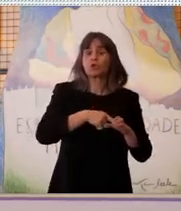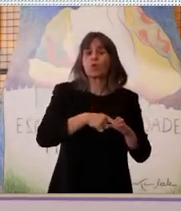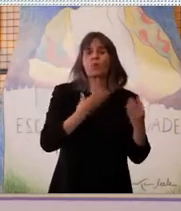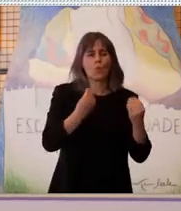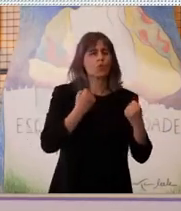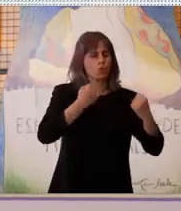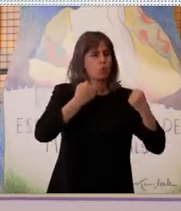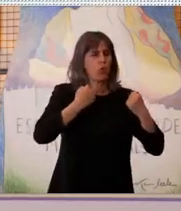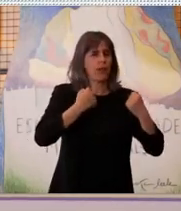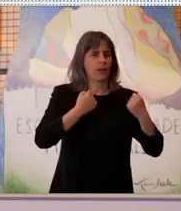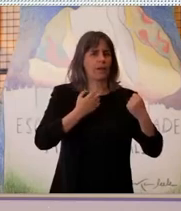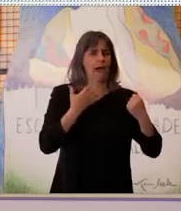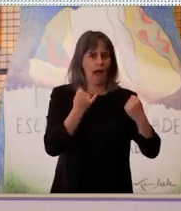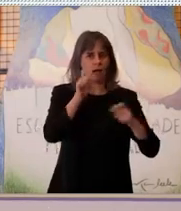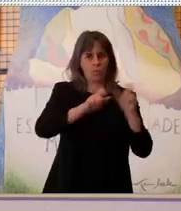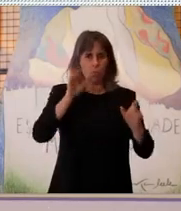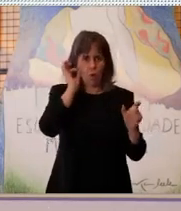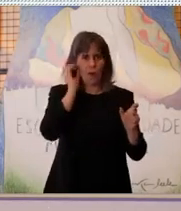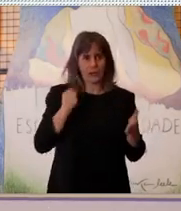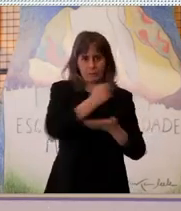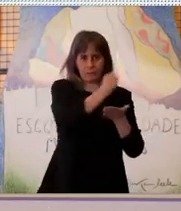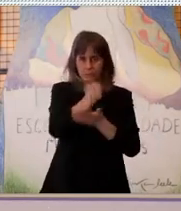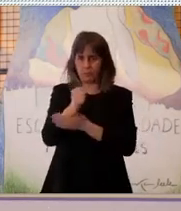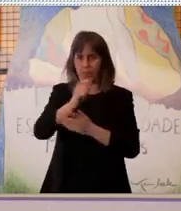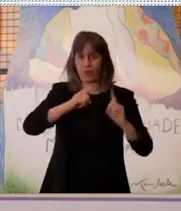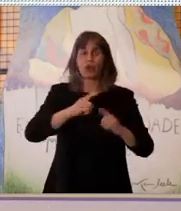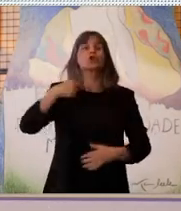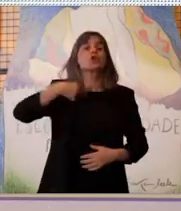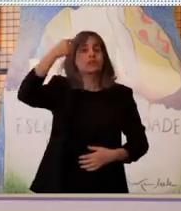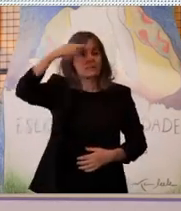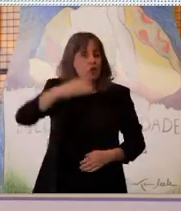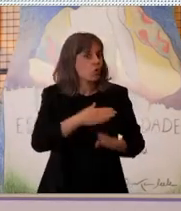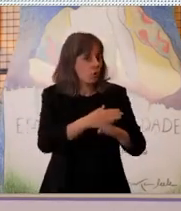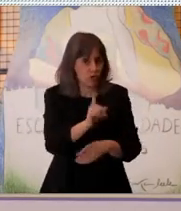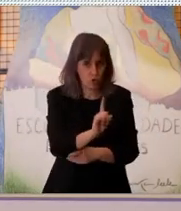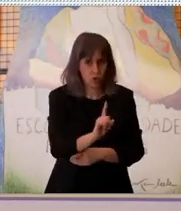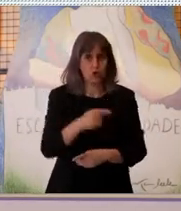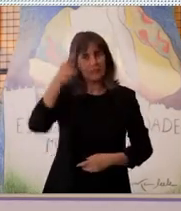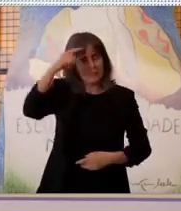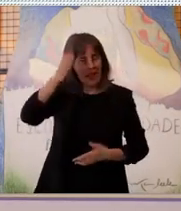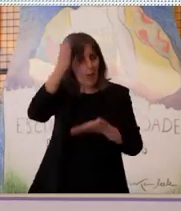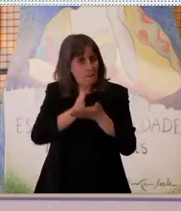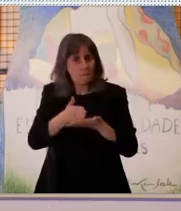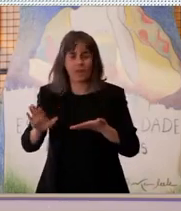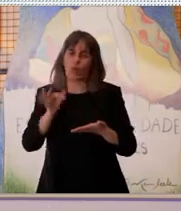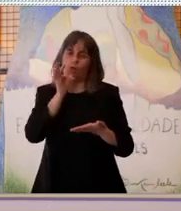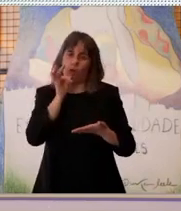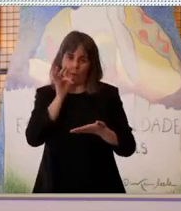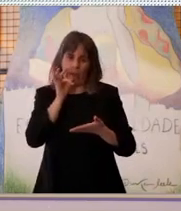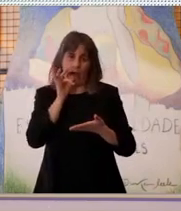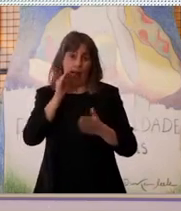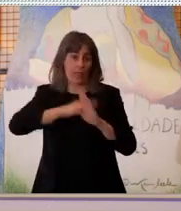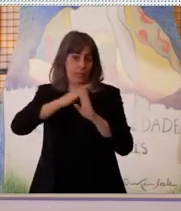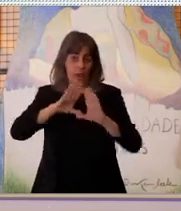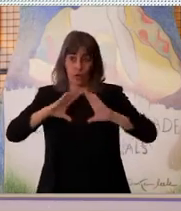directoras o sea sé que no somos suficientes sé que no somos la mitad y a nivel global ni mucho menos hablo en países occidentales